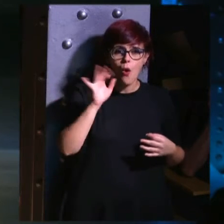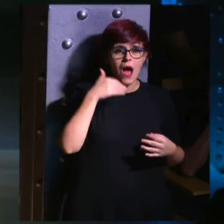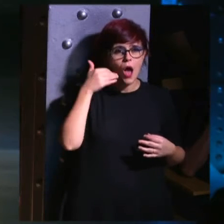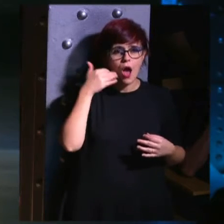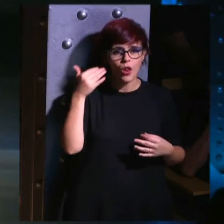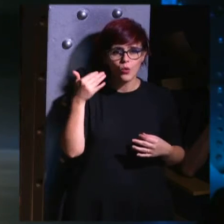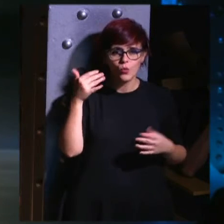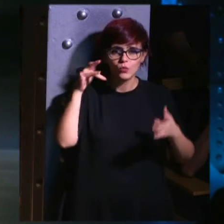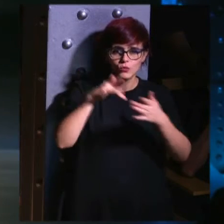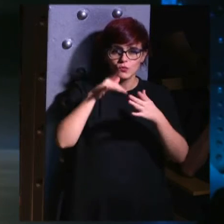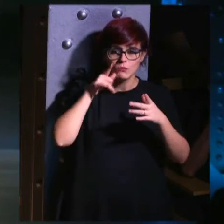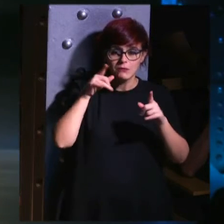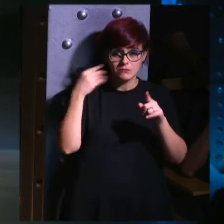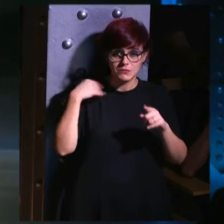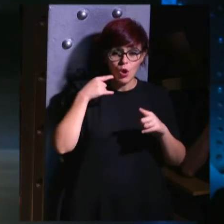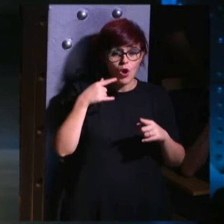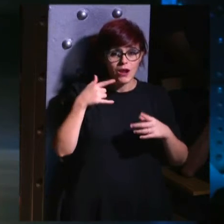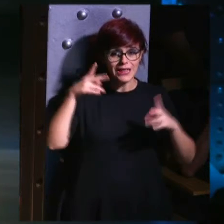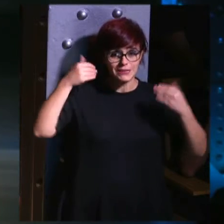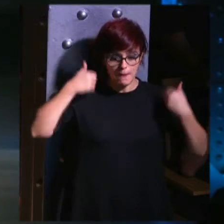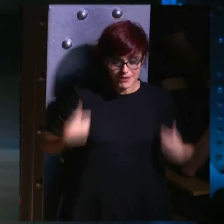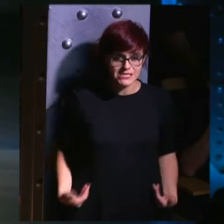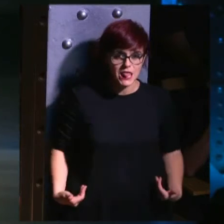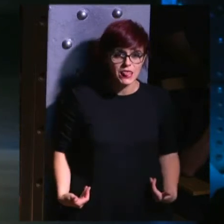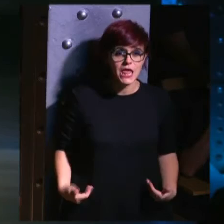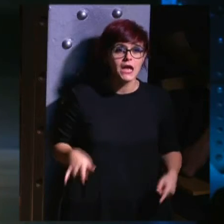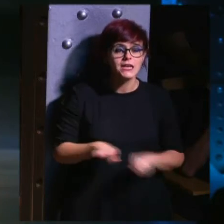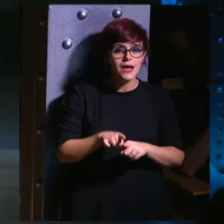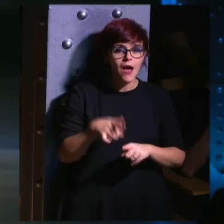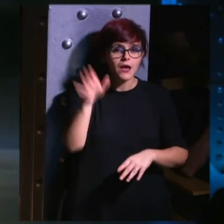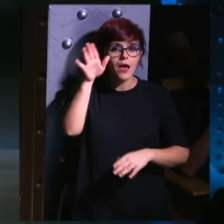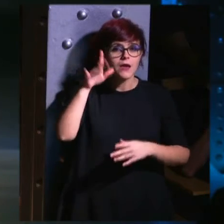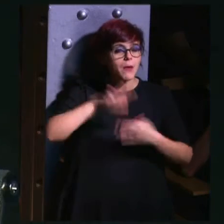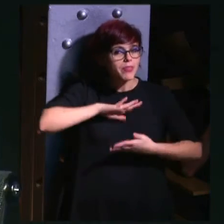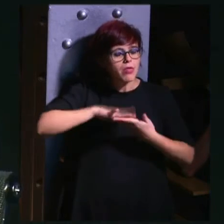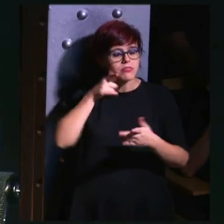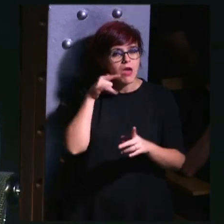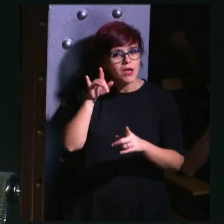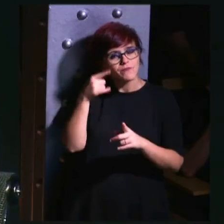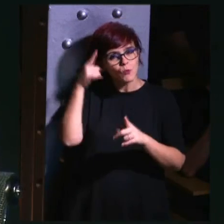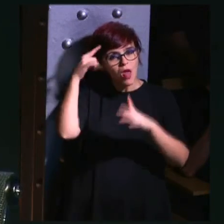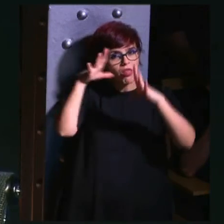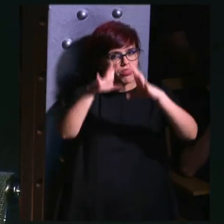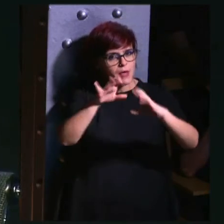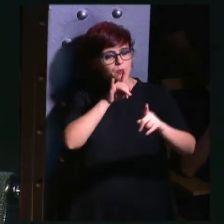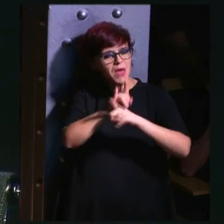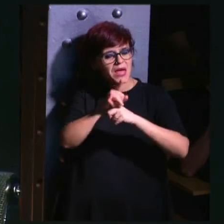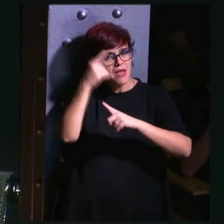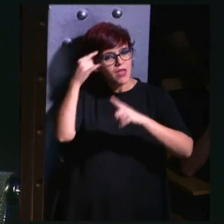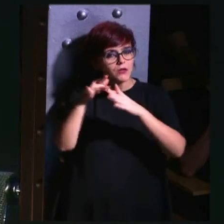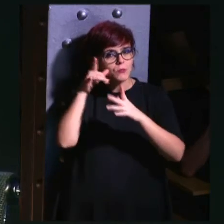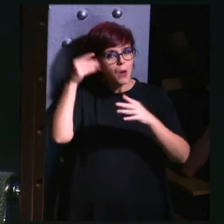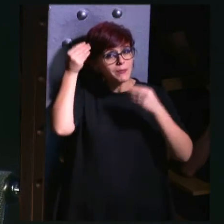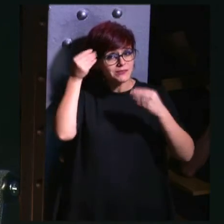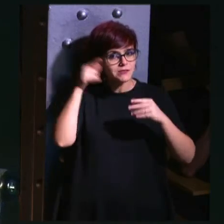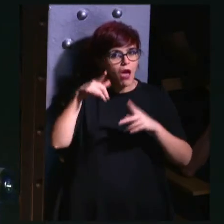en realidad la que define la realidad virtual, es la presencia, ¿no? Esa capacidad de engañar al cerebro para hacerle creer que está en otro lugar,